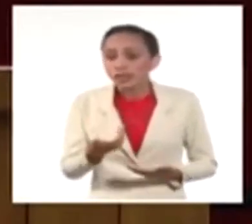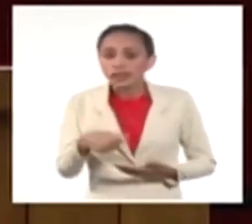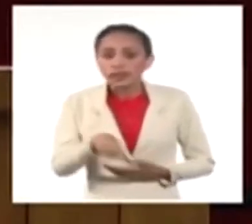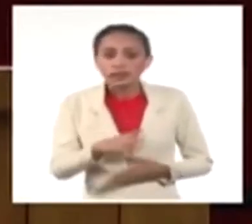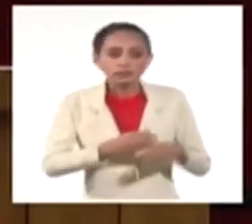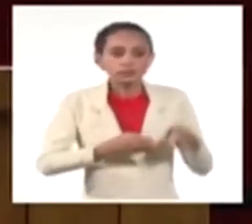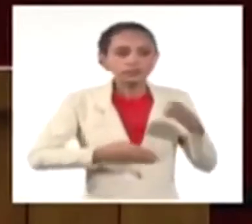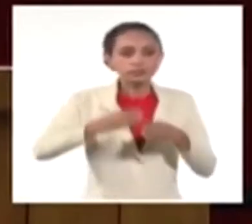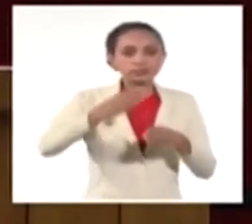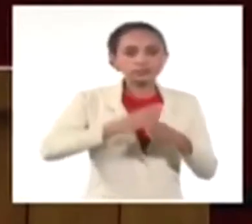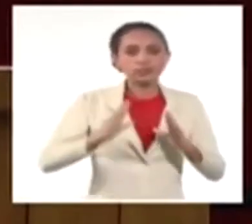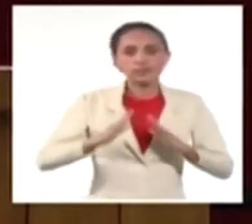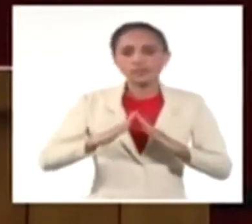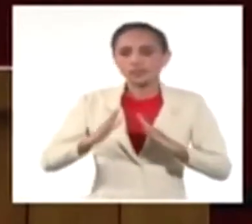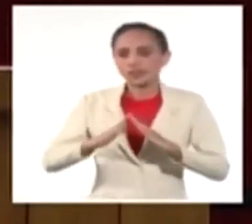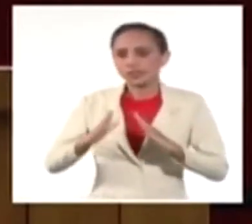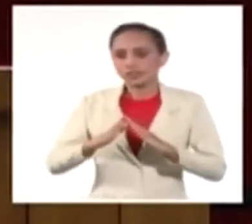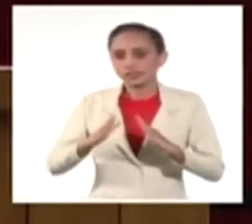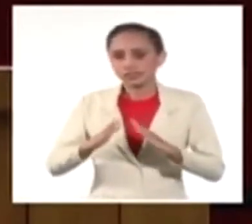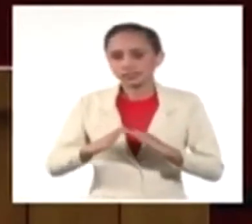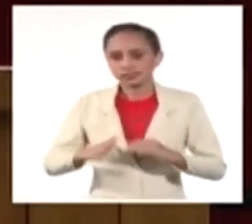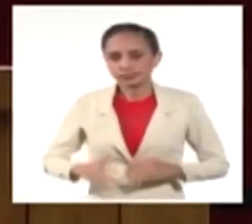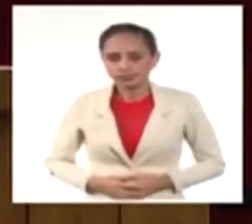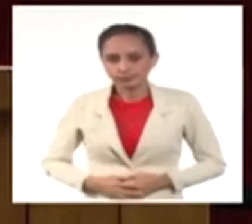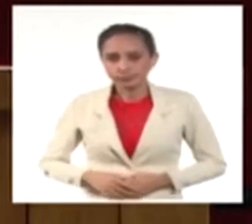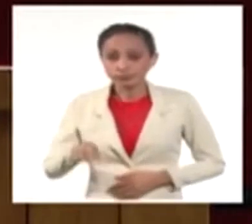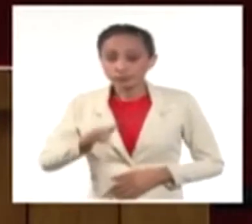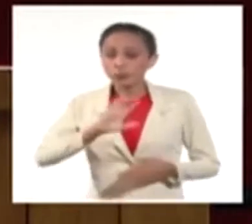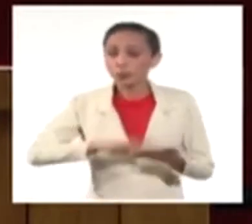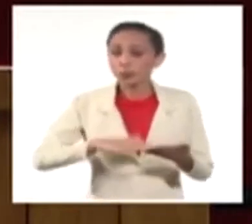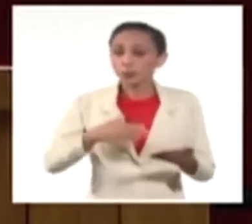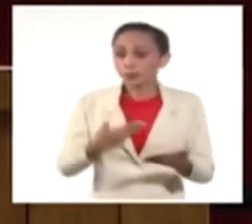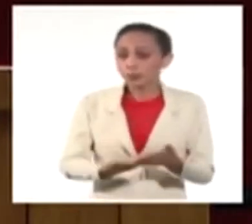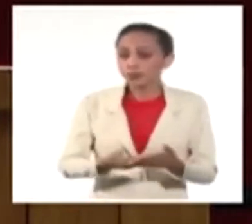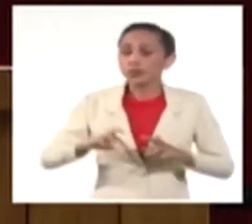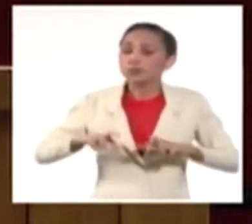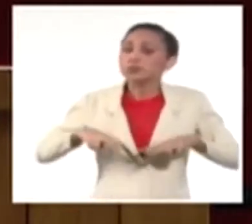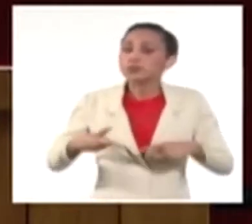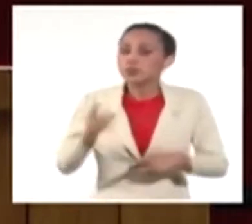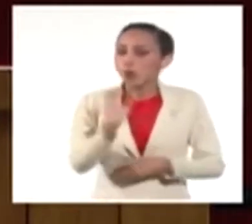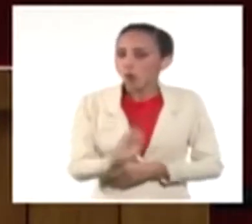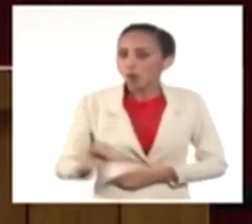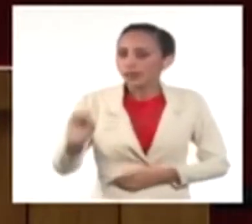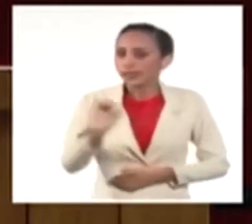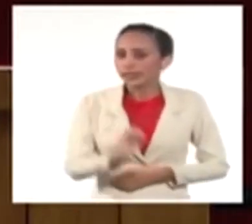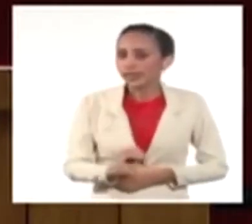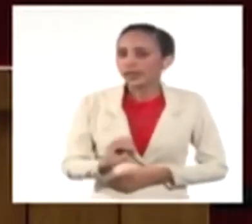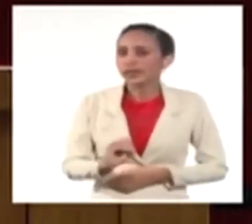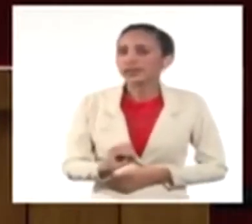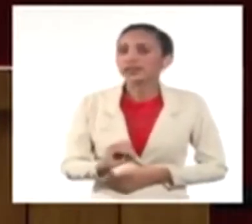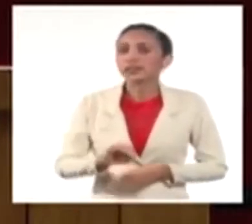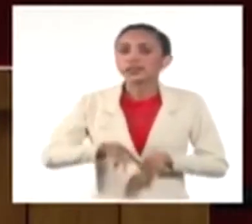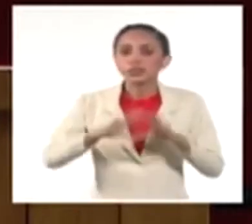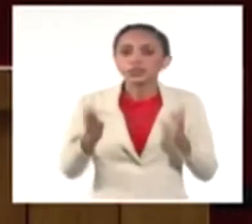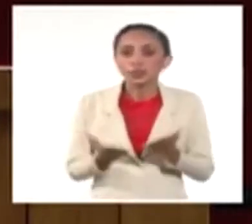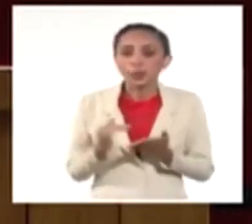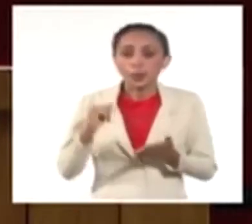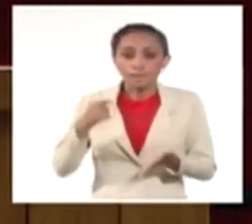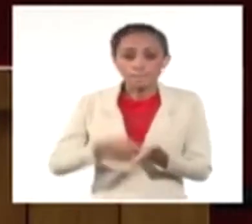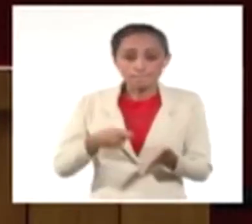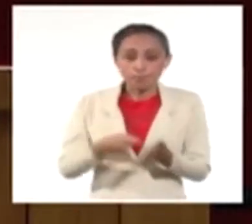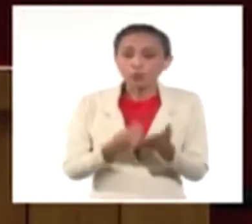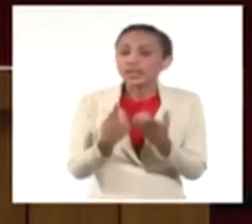constructivas en sus viviendas, para lo que se propone reorientarlo al completamiento de los importes